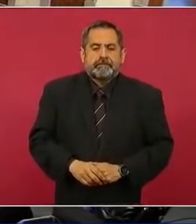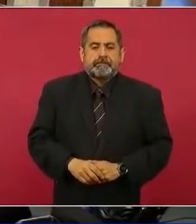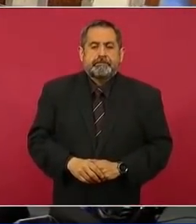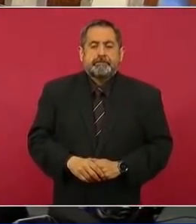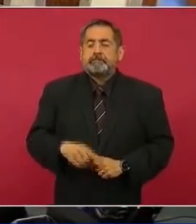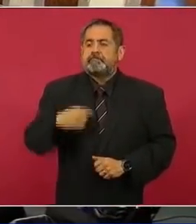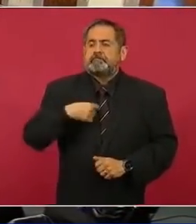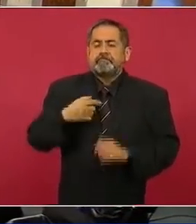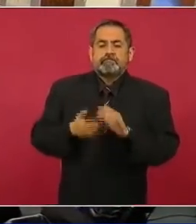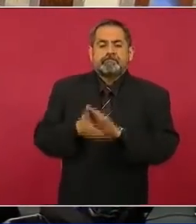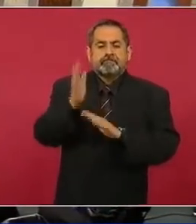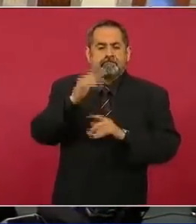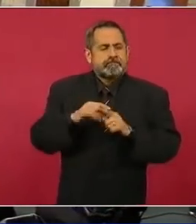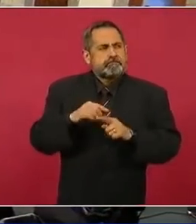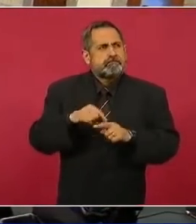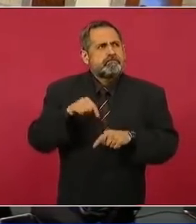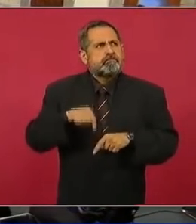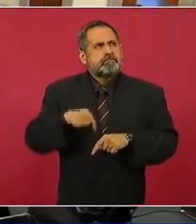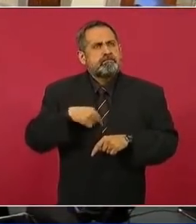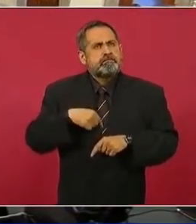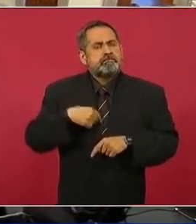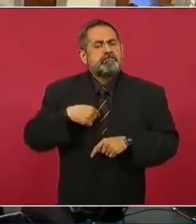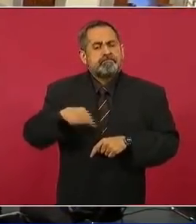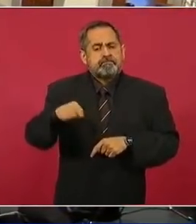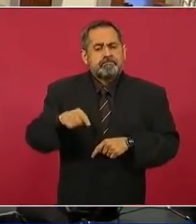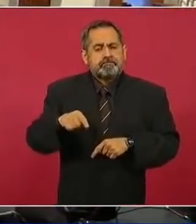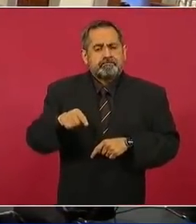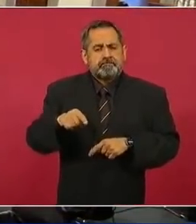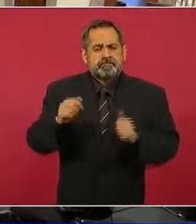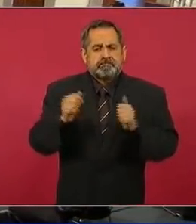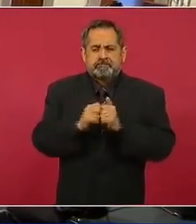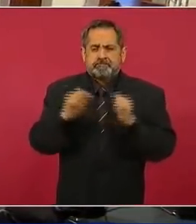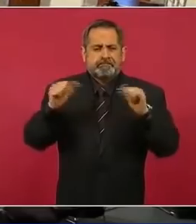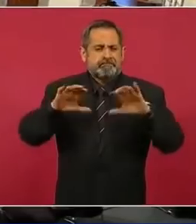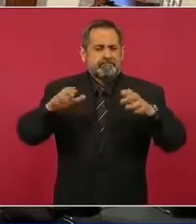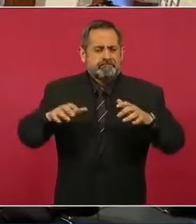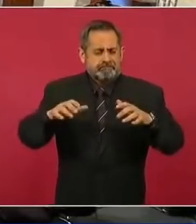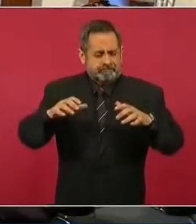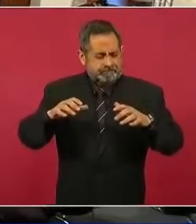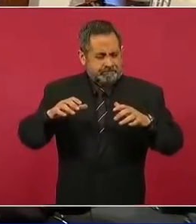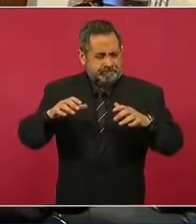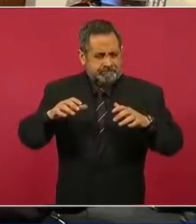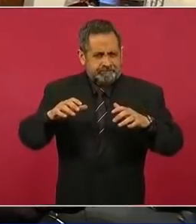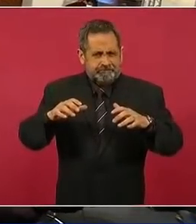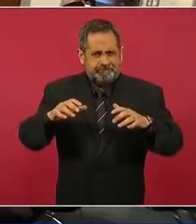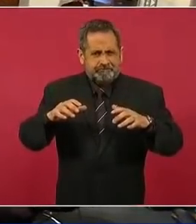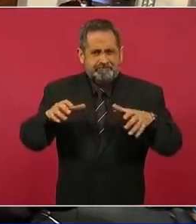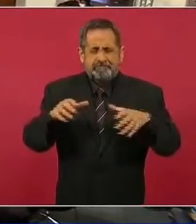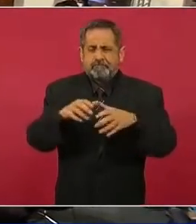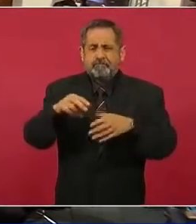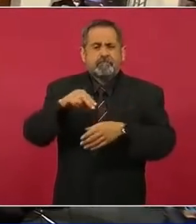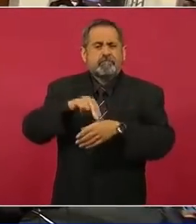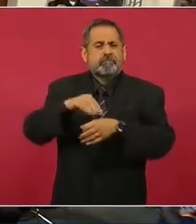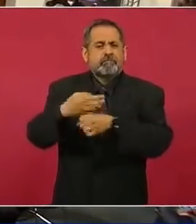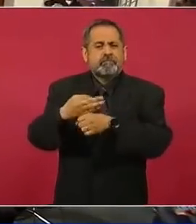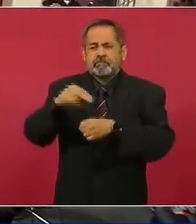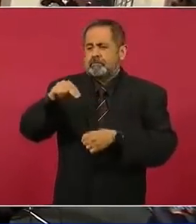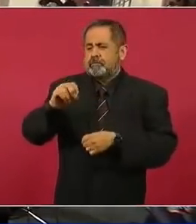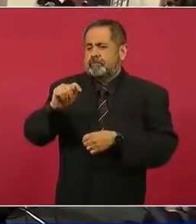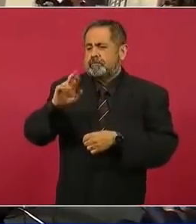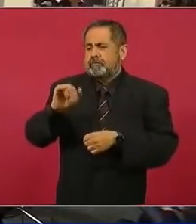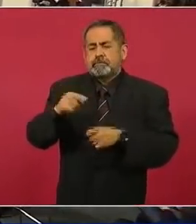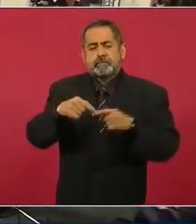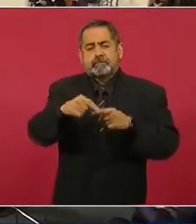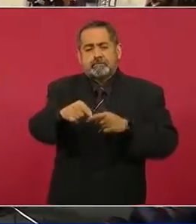Voy a acompañar ahí en convención, en la jornada notarial que se inaugura dentro